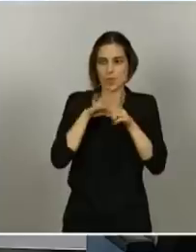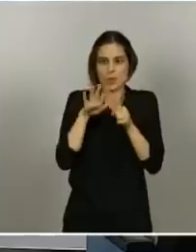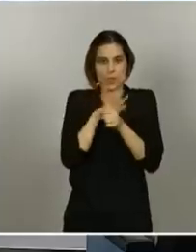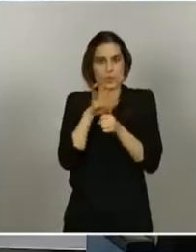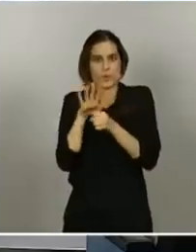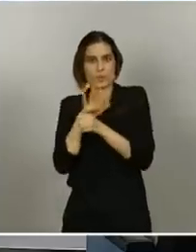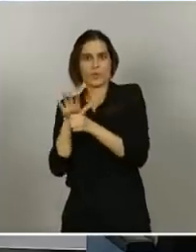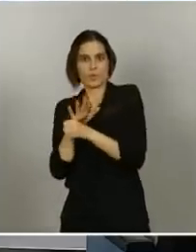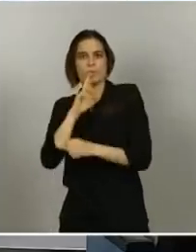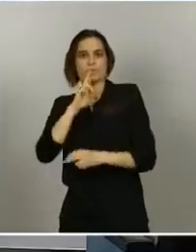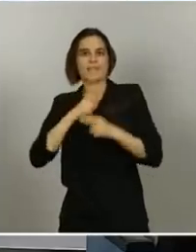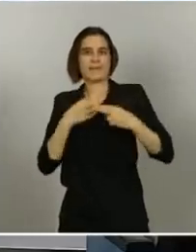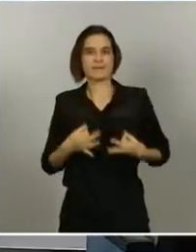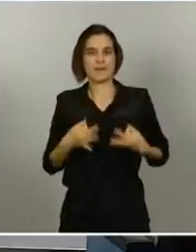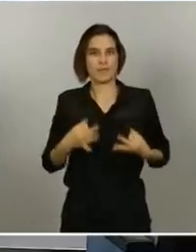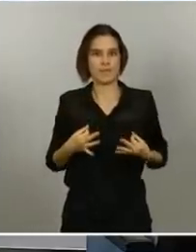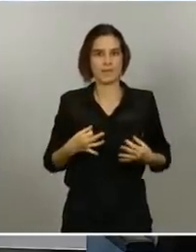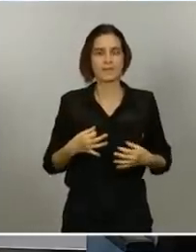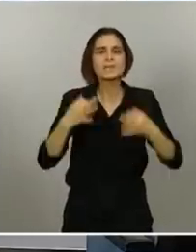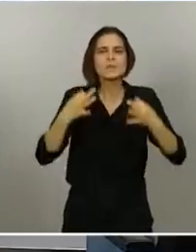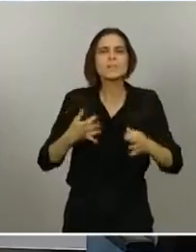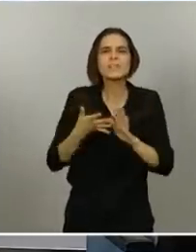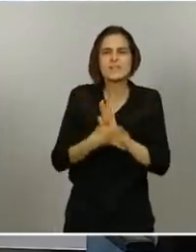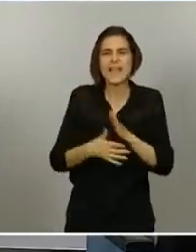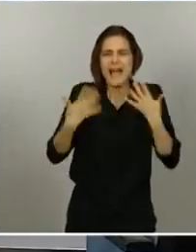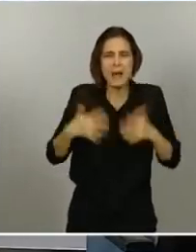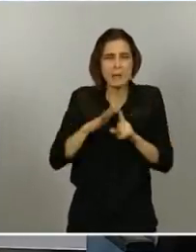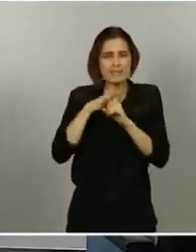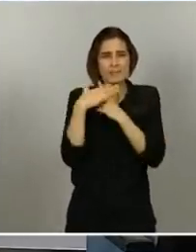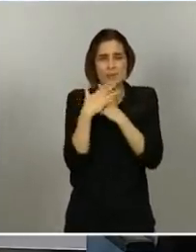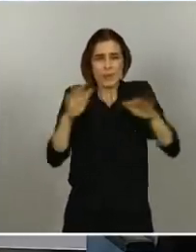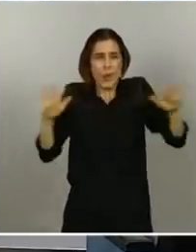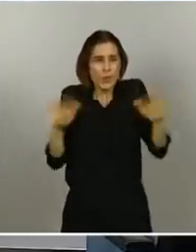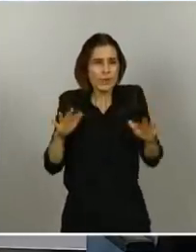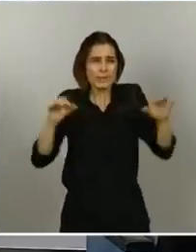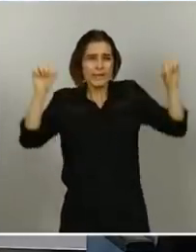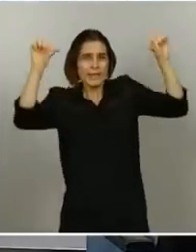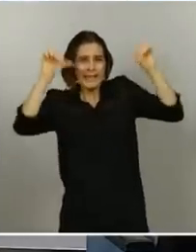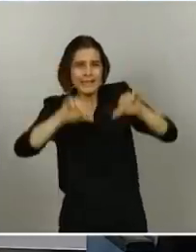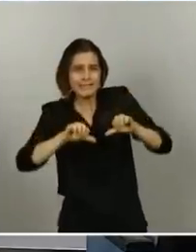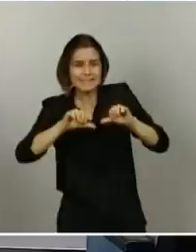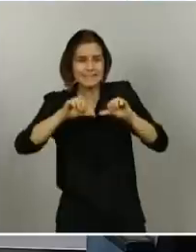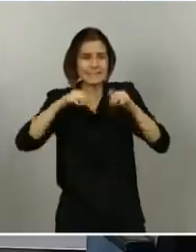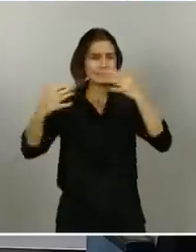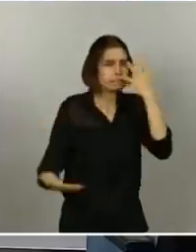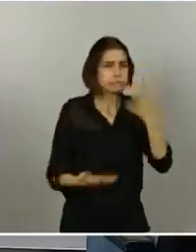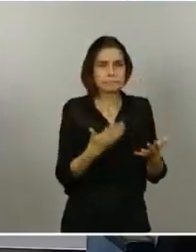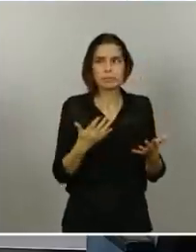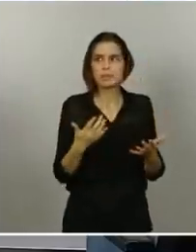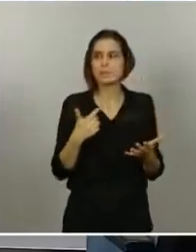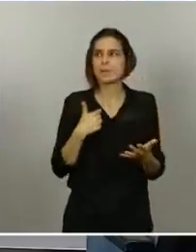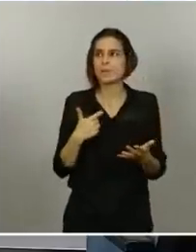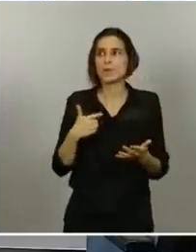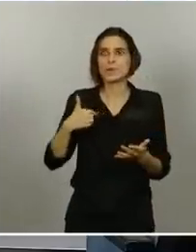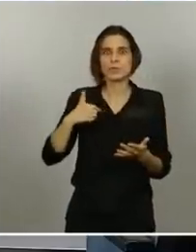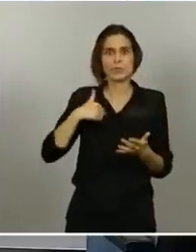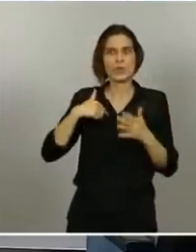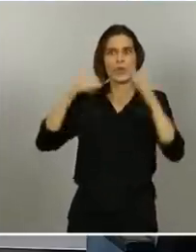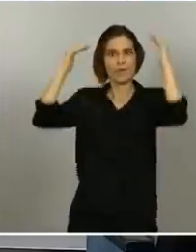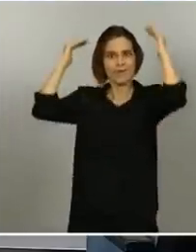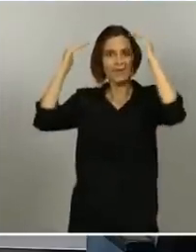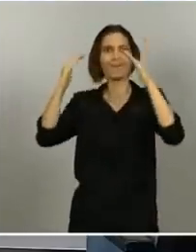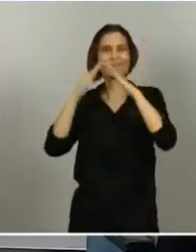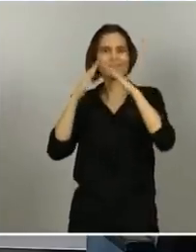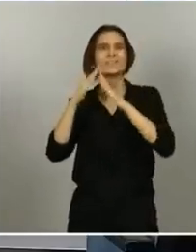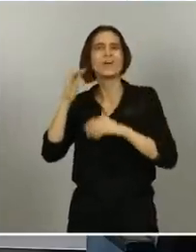que aunque vengan mal dadas non te vas a quedar en unha situación que te impida tener un techo que te impida llenar a nevera que te impida llegar a fin de